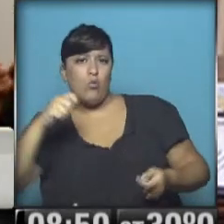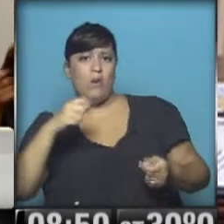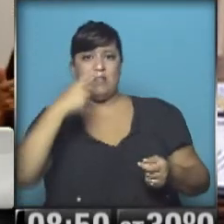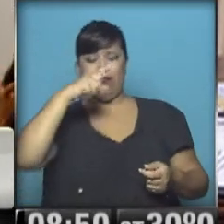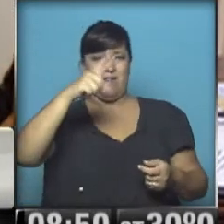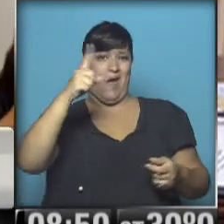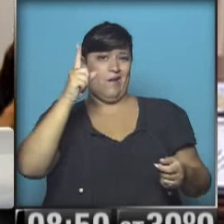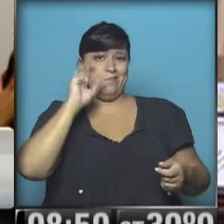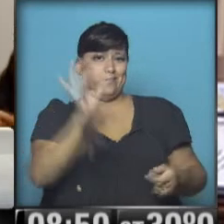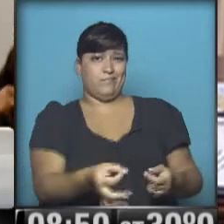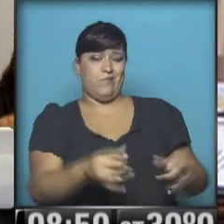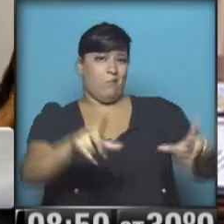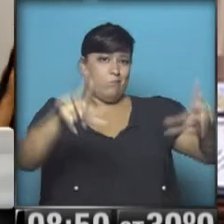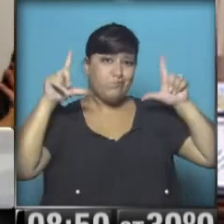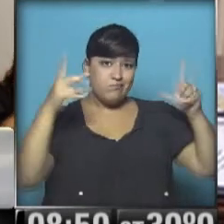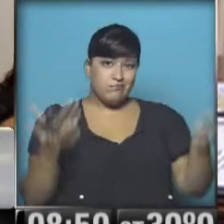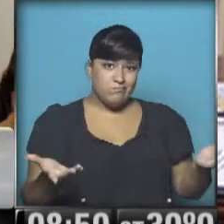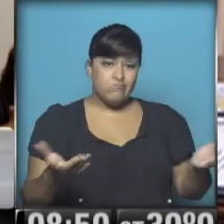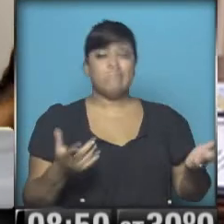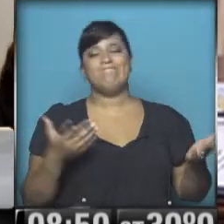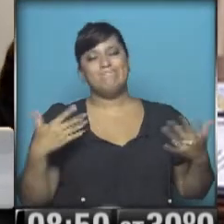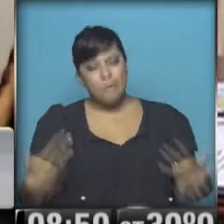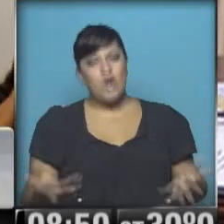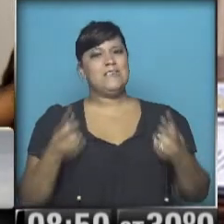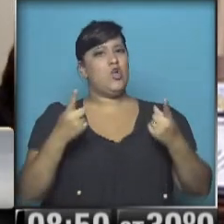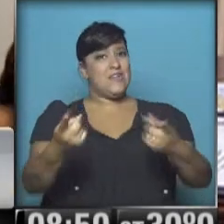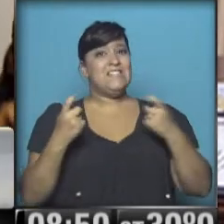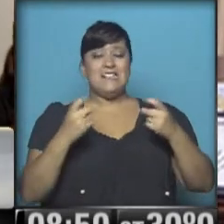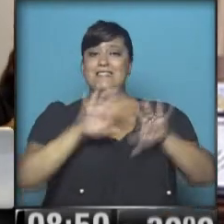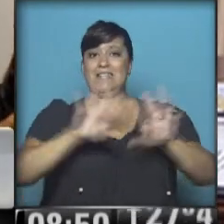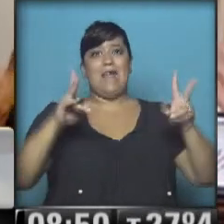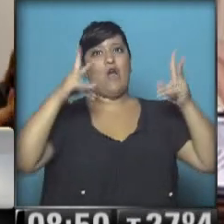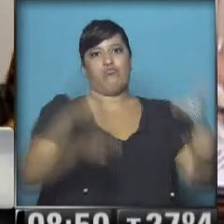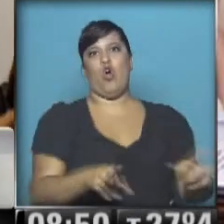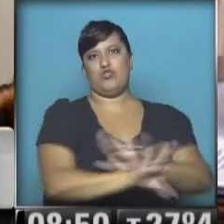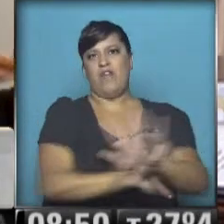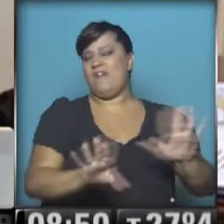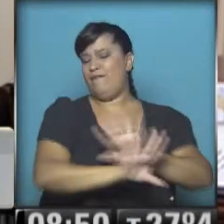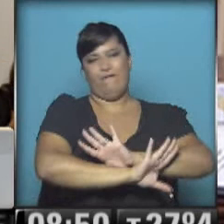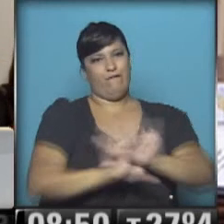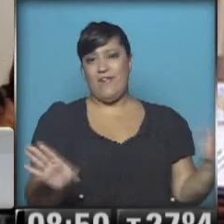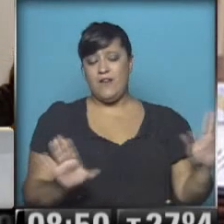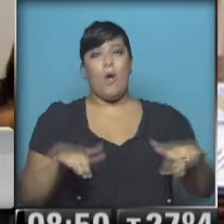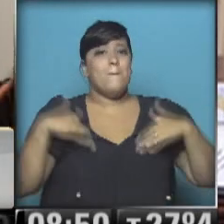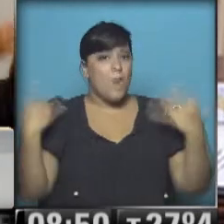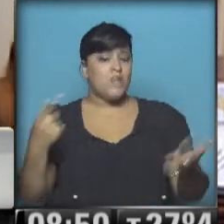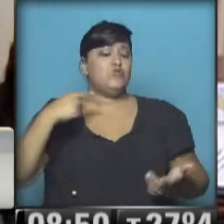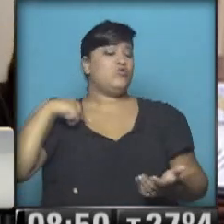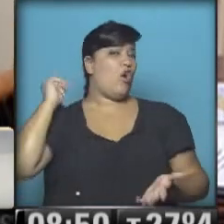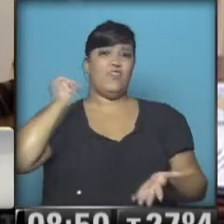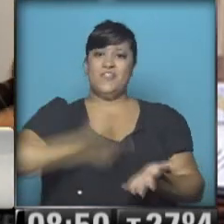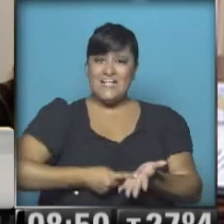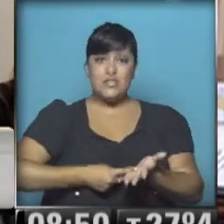descubierto en estos momentos y que es necesario cortar de cuajo. Por eso he tomado la resolución de